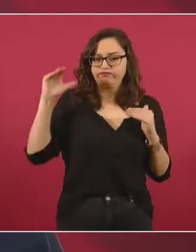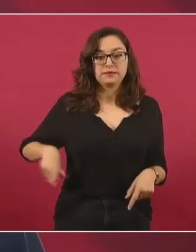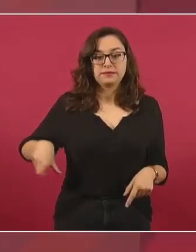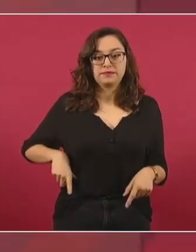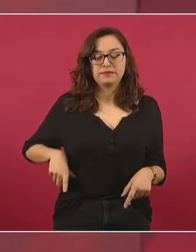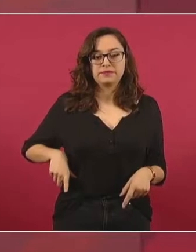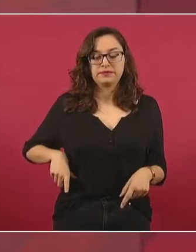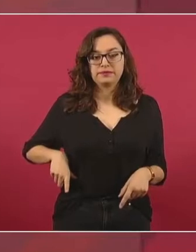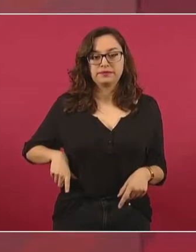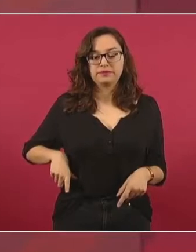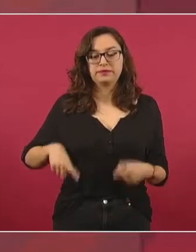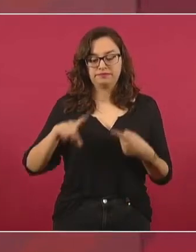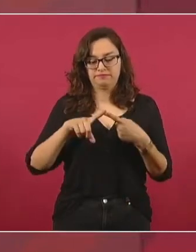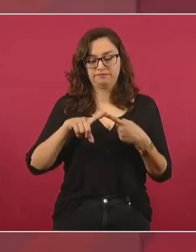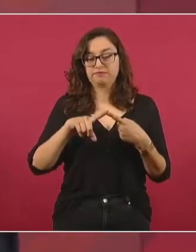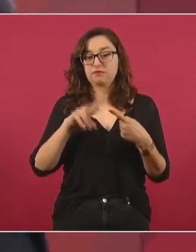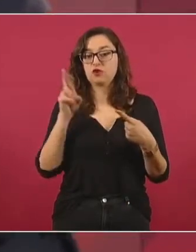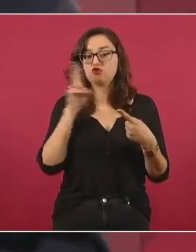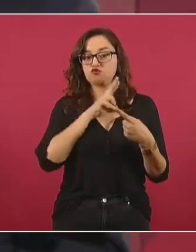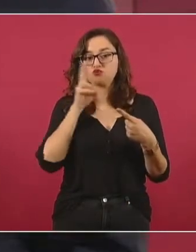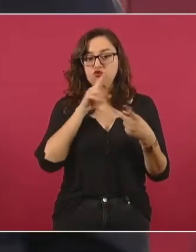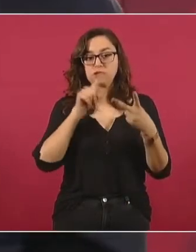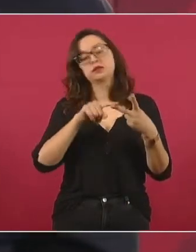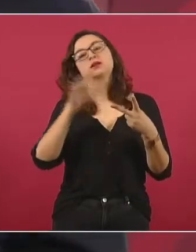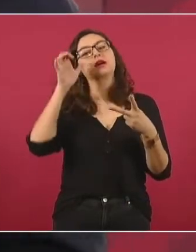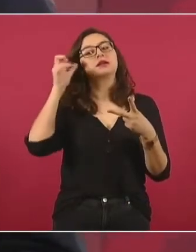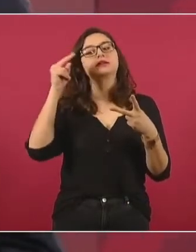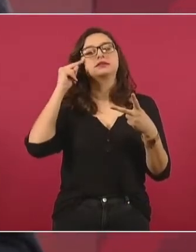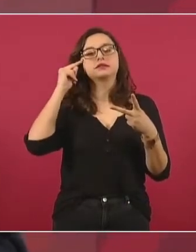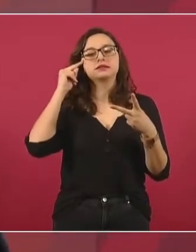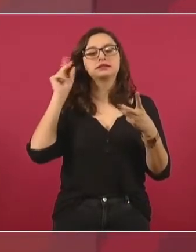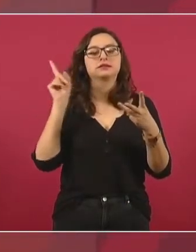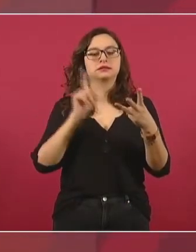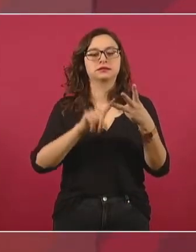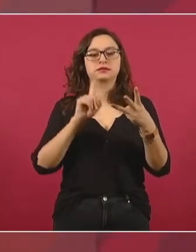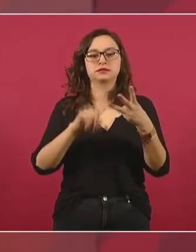potencias, Rusia, China y Estados Unidos,